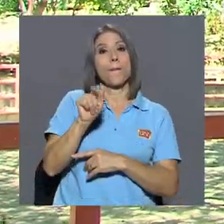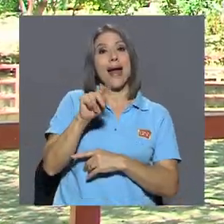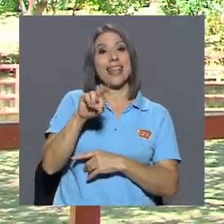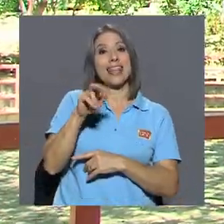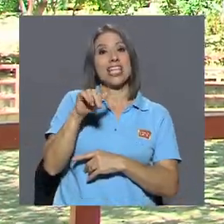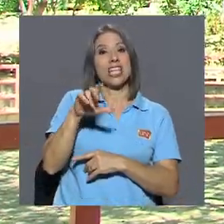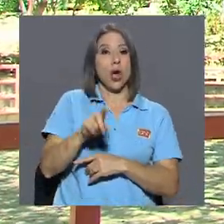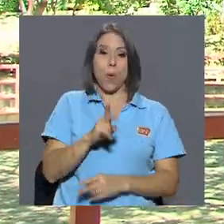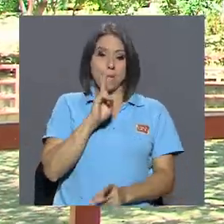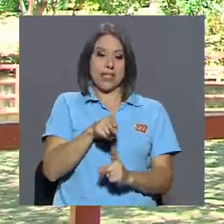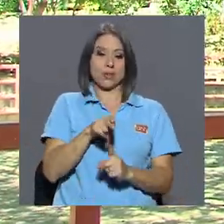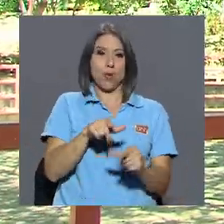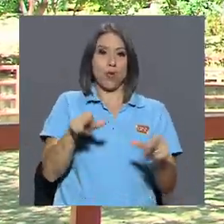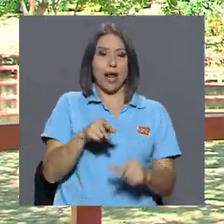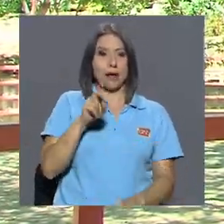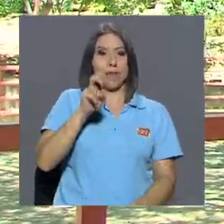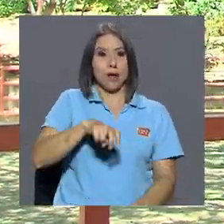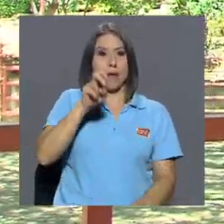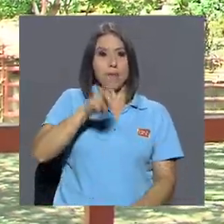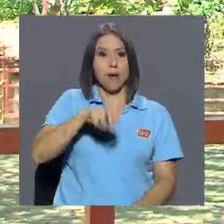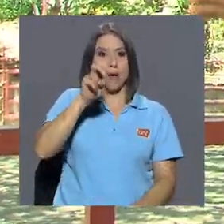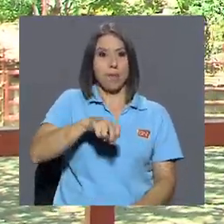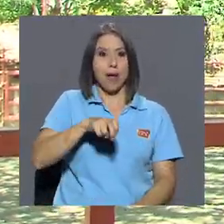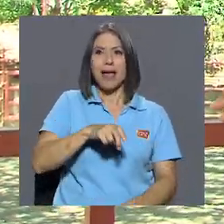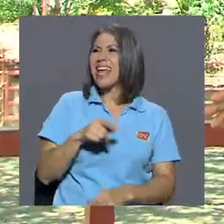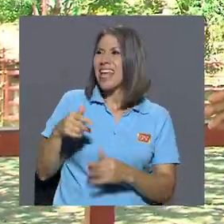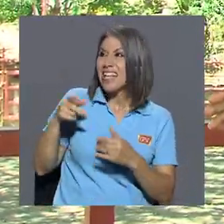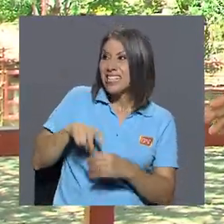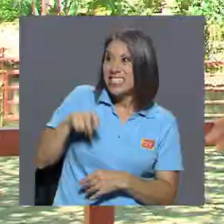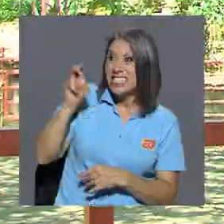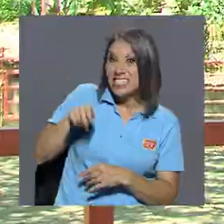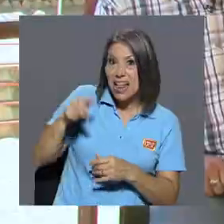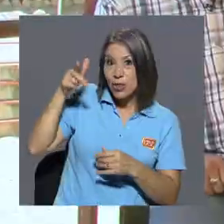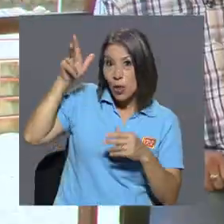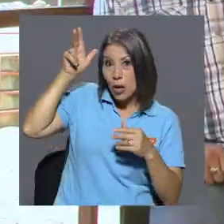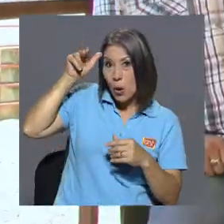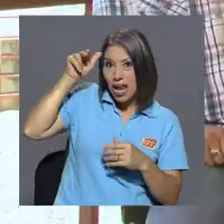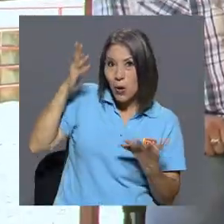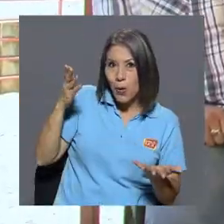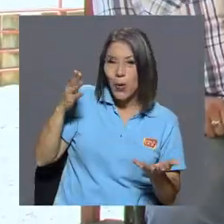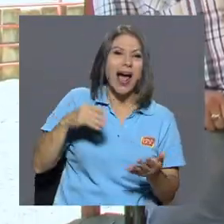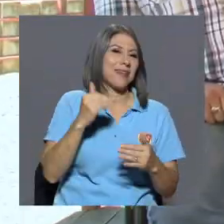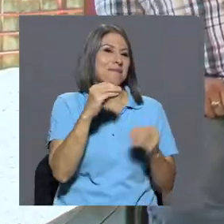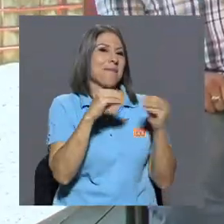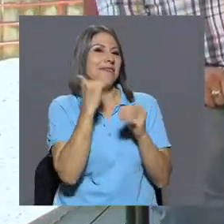El saltito del conejo es pum, pum, pum, pum. El más fácil. Ok, pero,